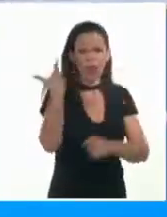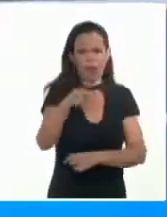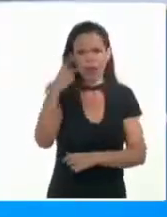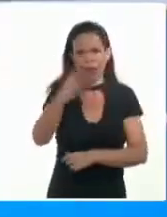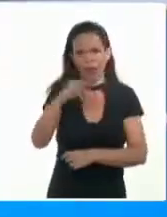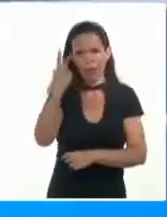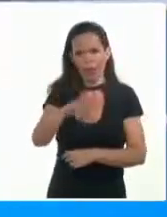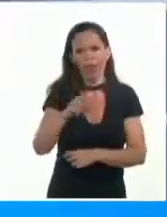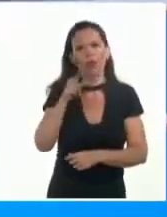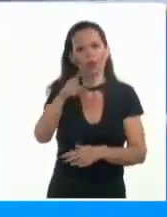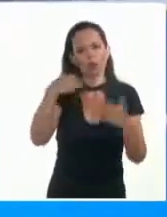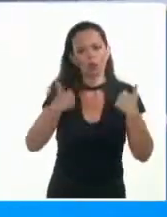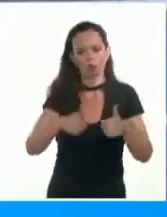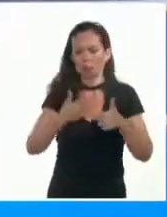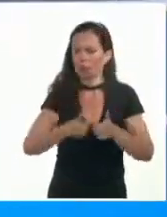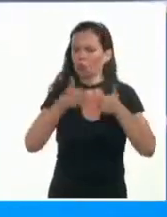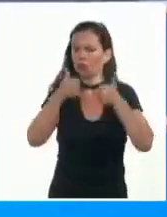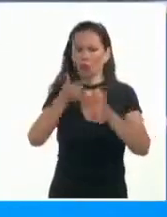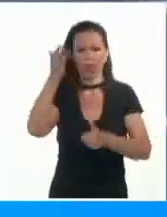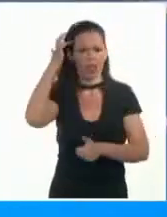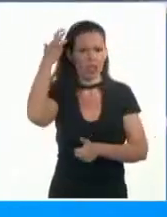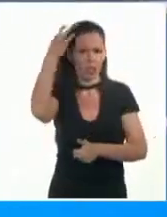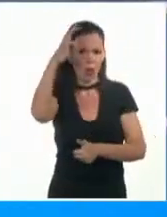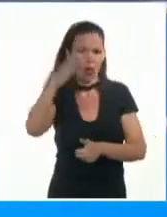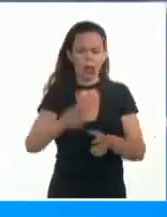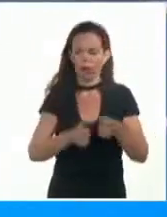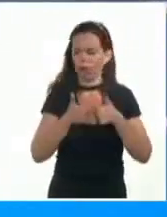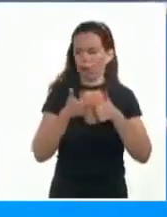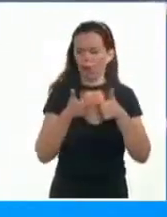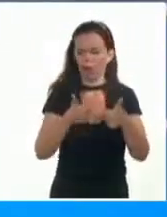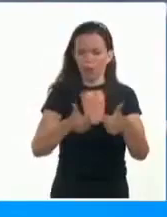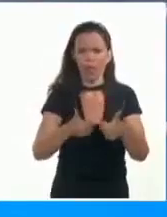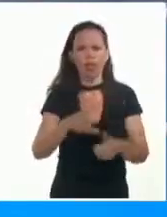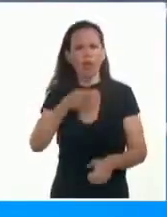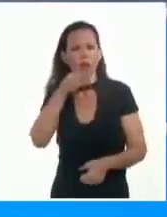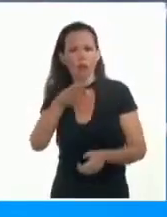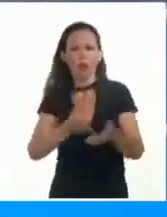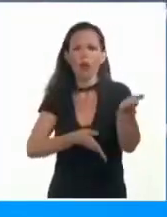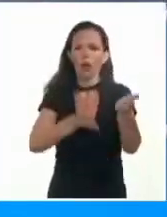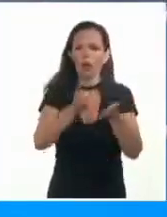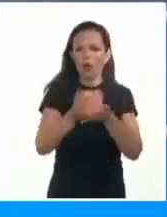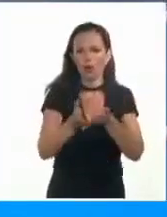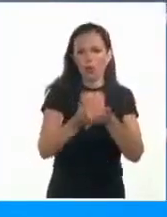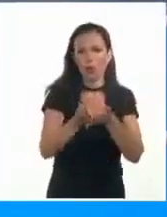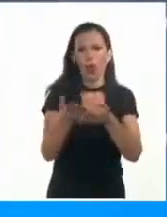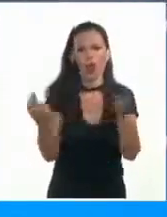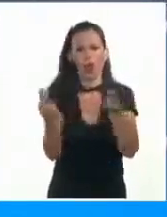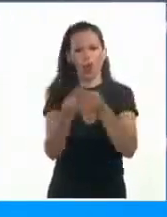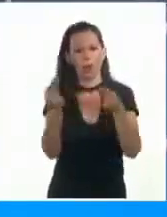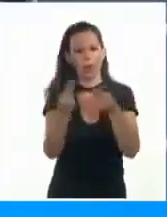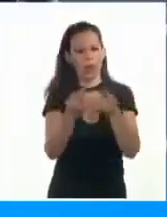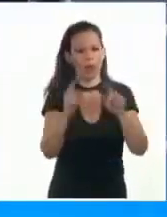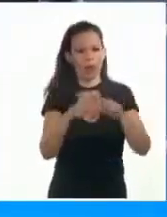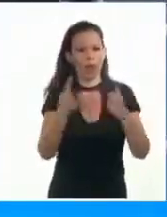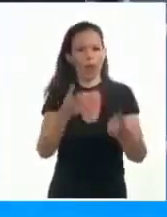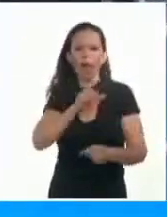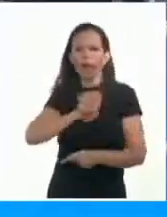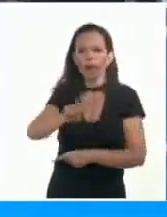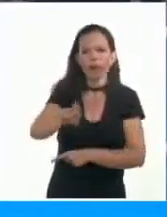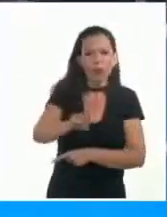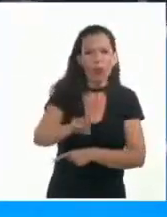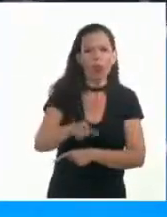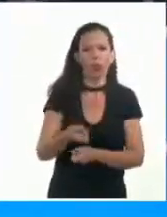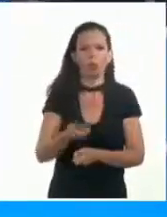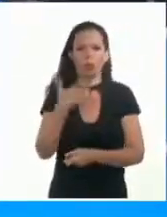así para poder seguir brindando estos bonitos espectáculos que a un final es bonito para la familia